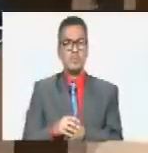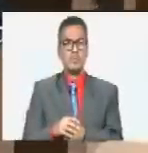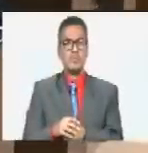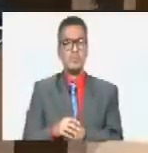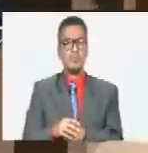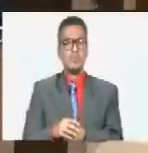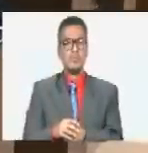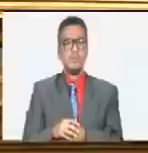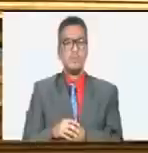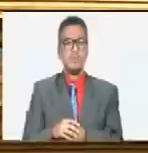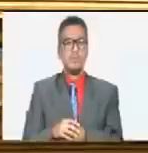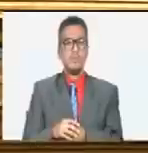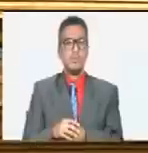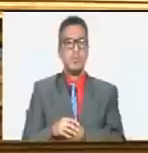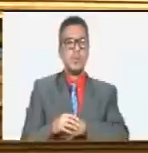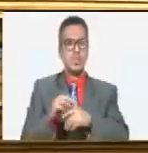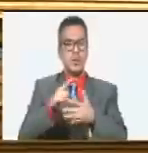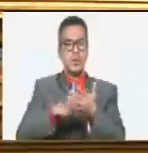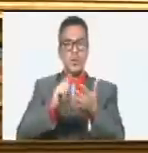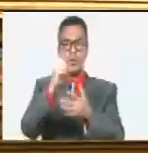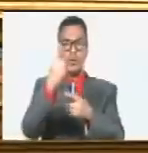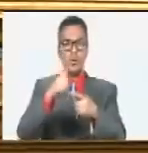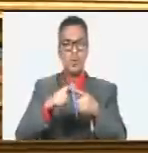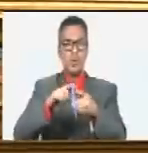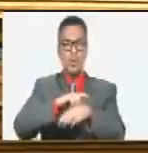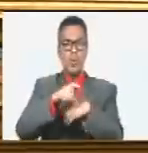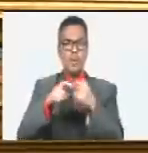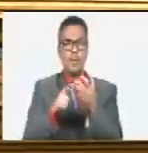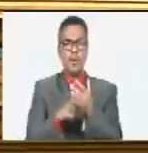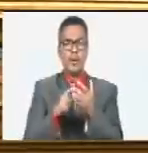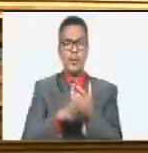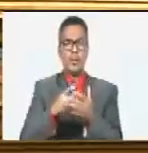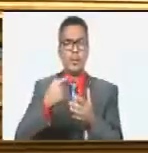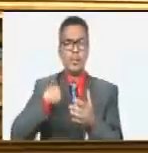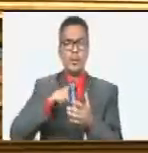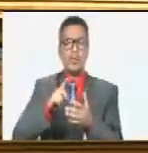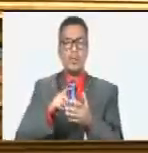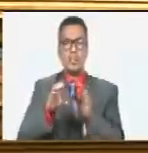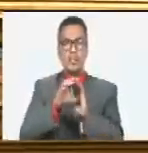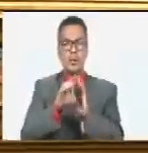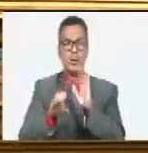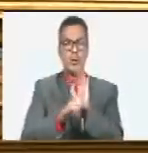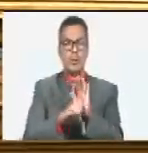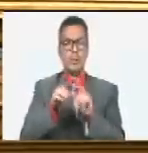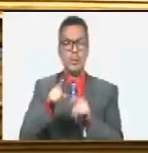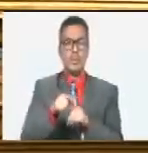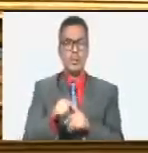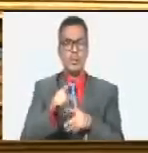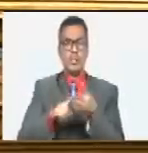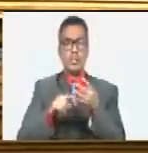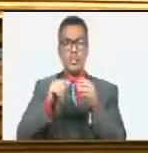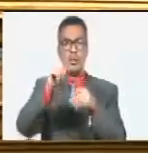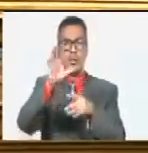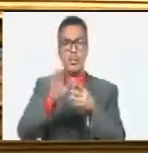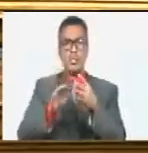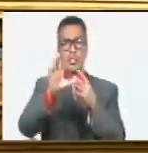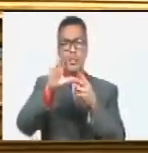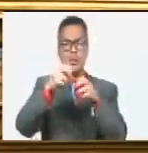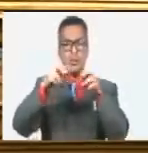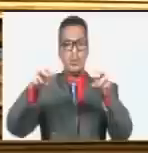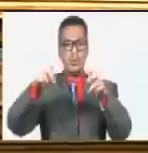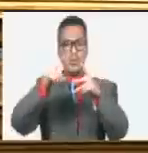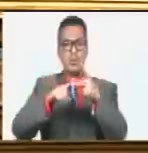Un capítulo completo de nuestra Constitución, el capítulo quinto del título quinto,